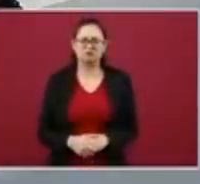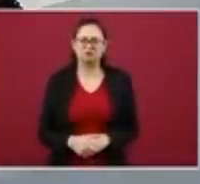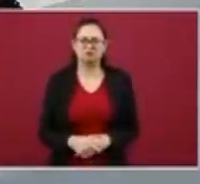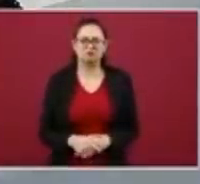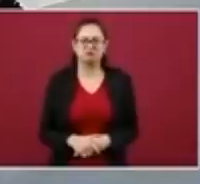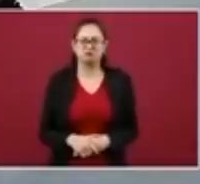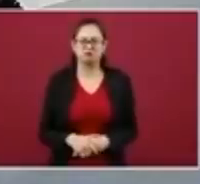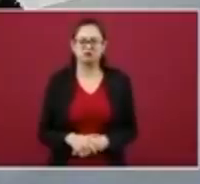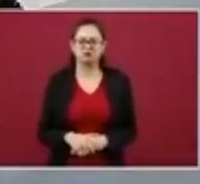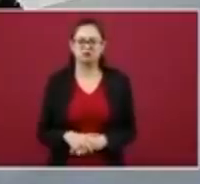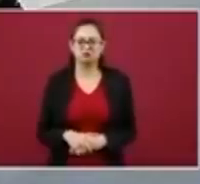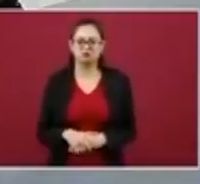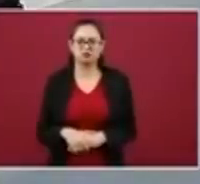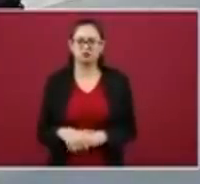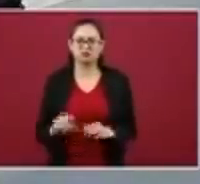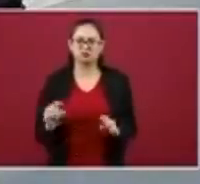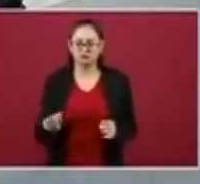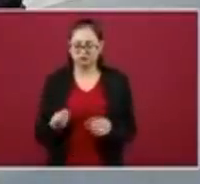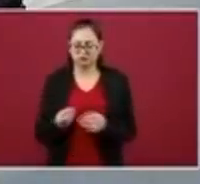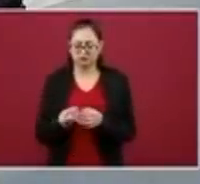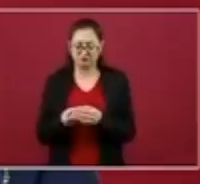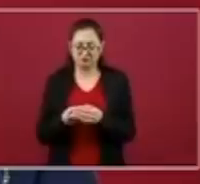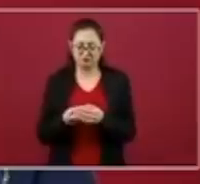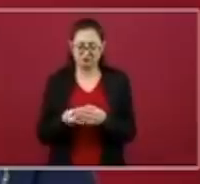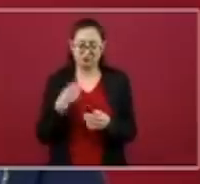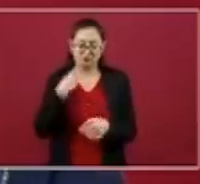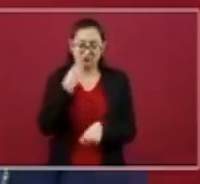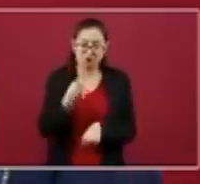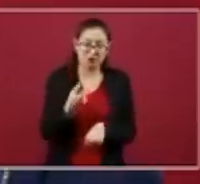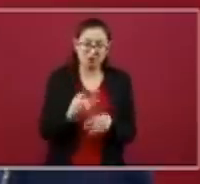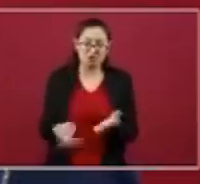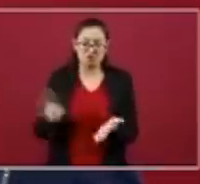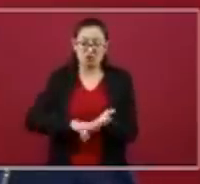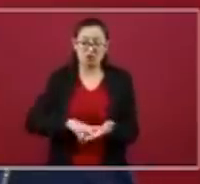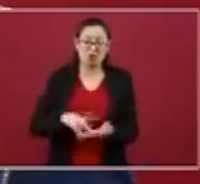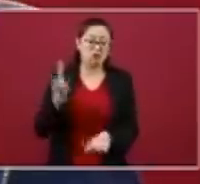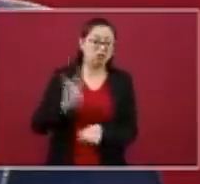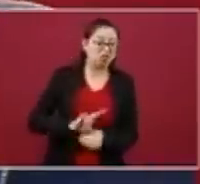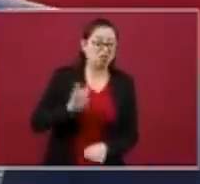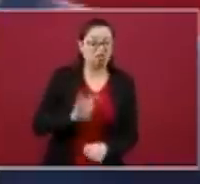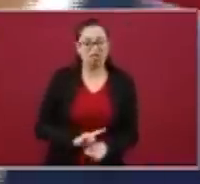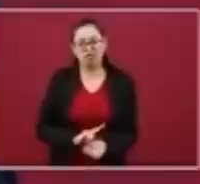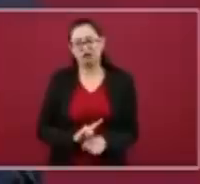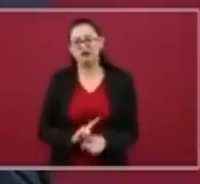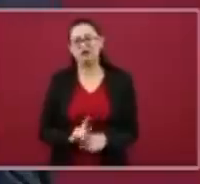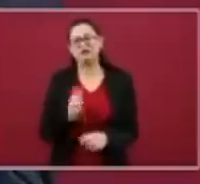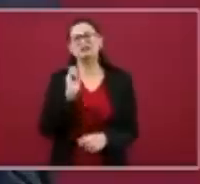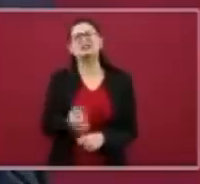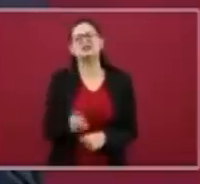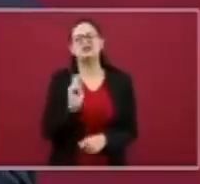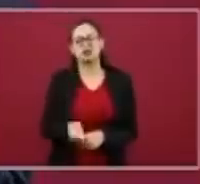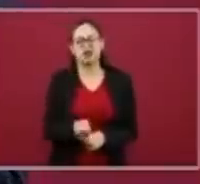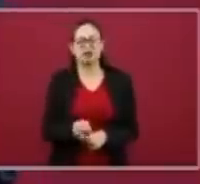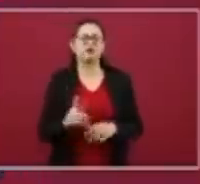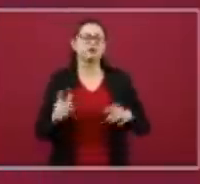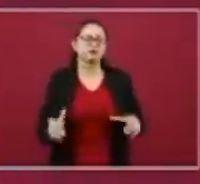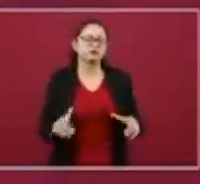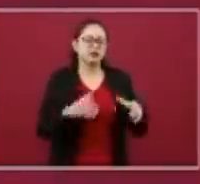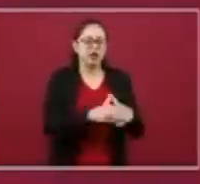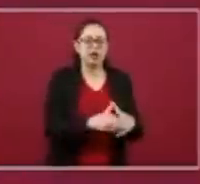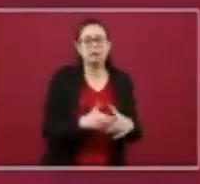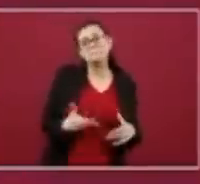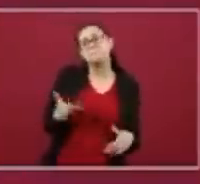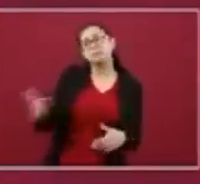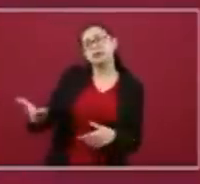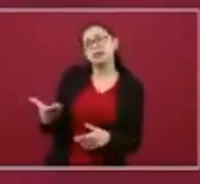que es un doble discurso y de que hay simulación, es que por un lado piden el apoyo del